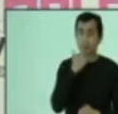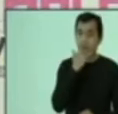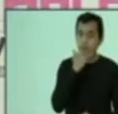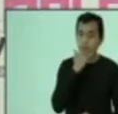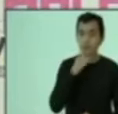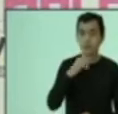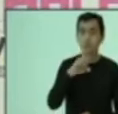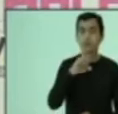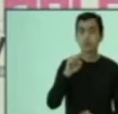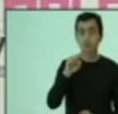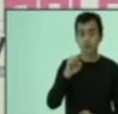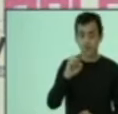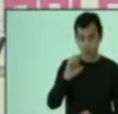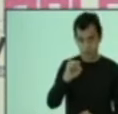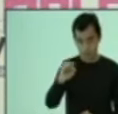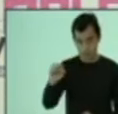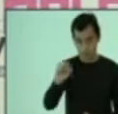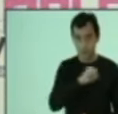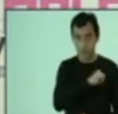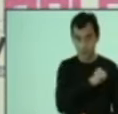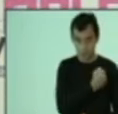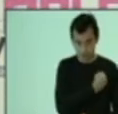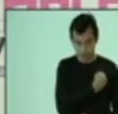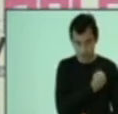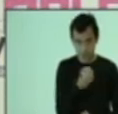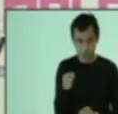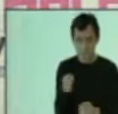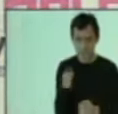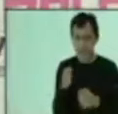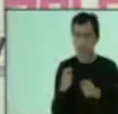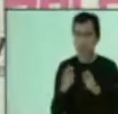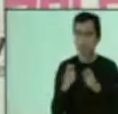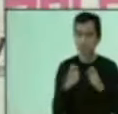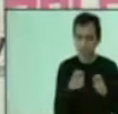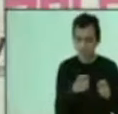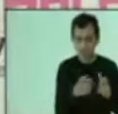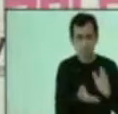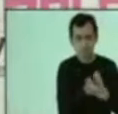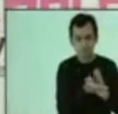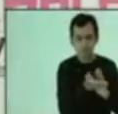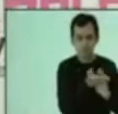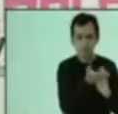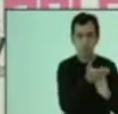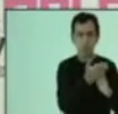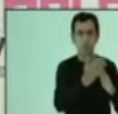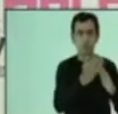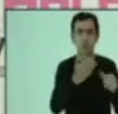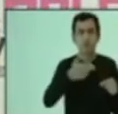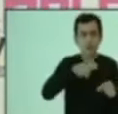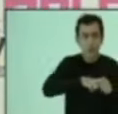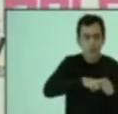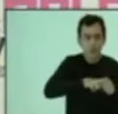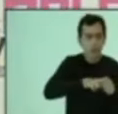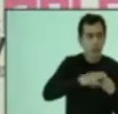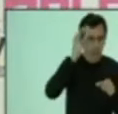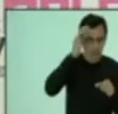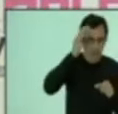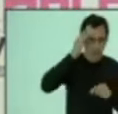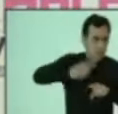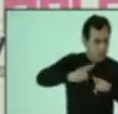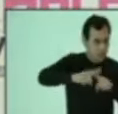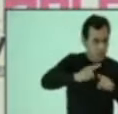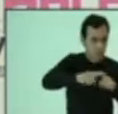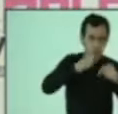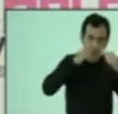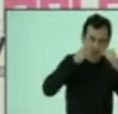de Salud del Estado, para una construcción de la clínica de servicios ampliados, y con el fin de garantizar